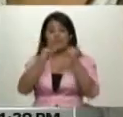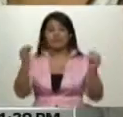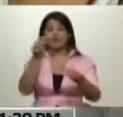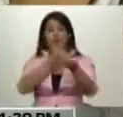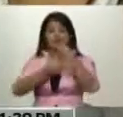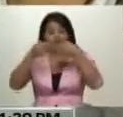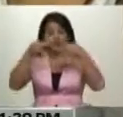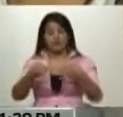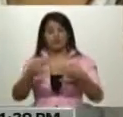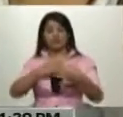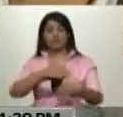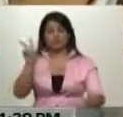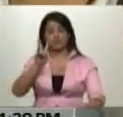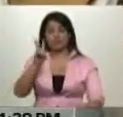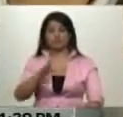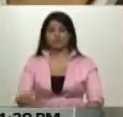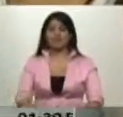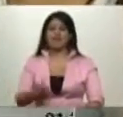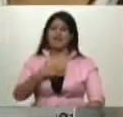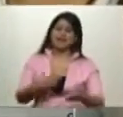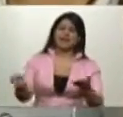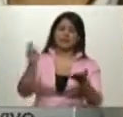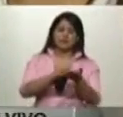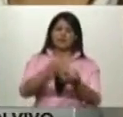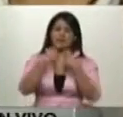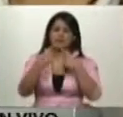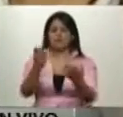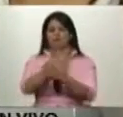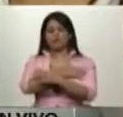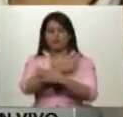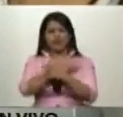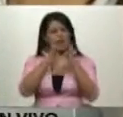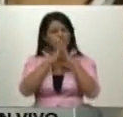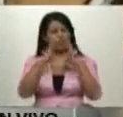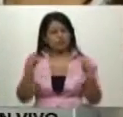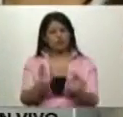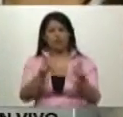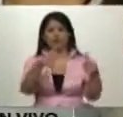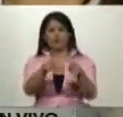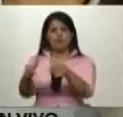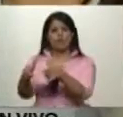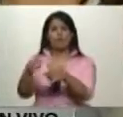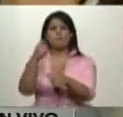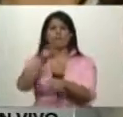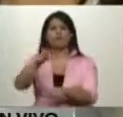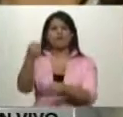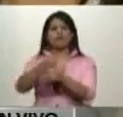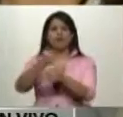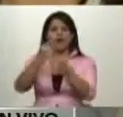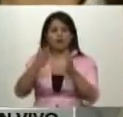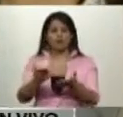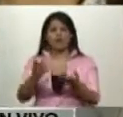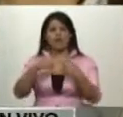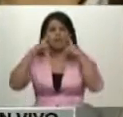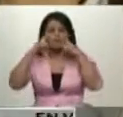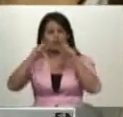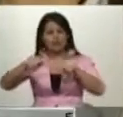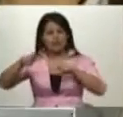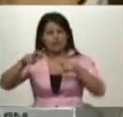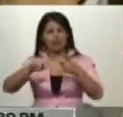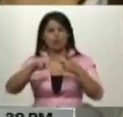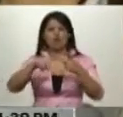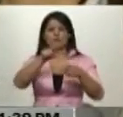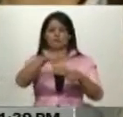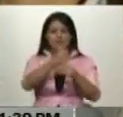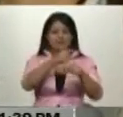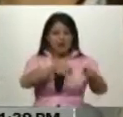alcanzar. Y de nuevo ratificamos nuestra felicitación a todos los grupos del Movimiento Popular Organizado, grupos de investigadores, grupos de productores del